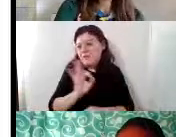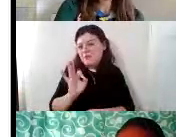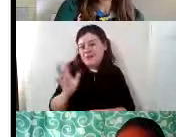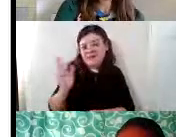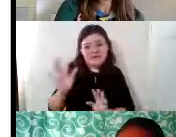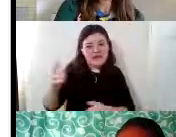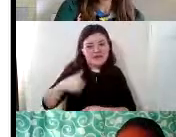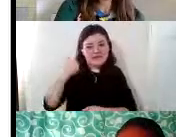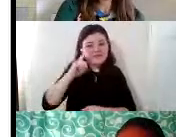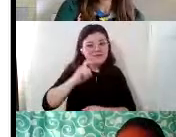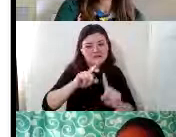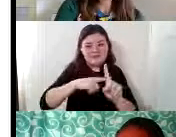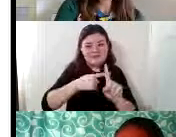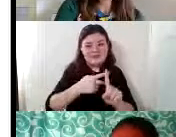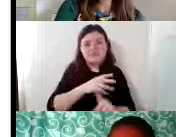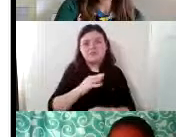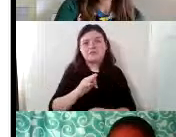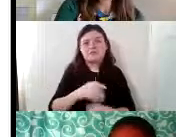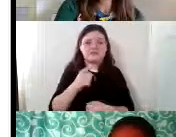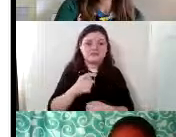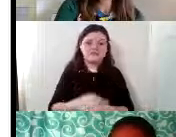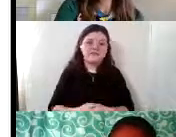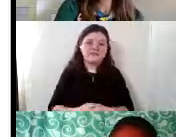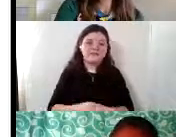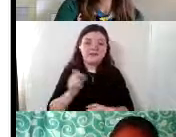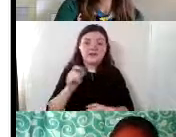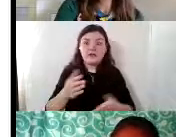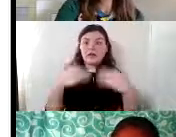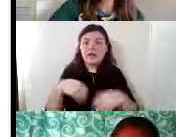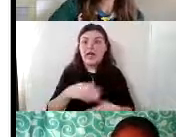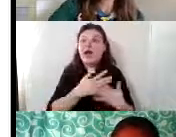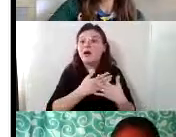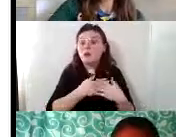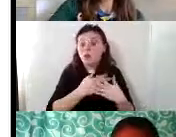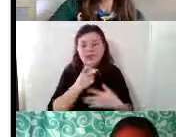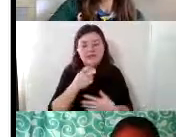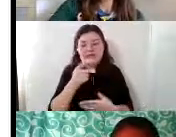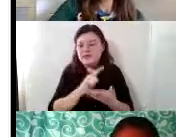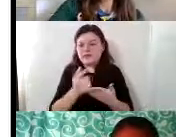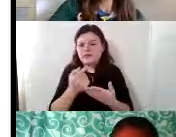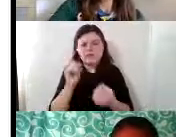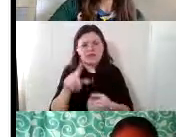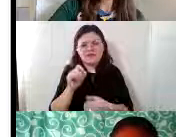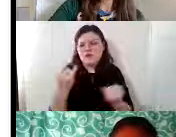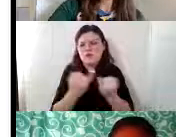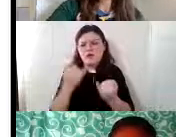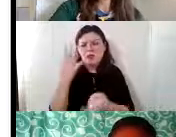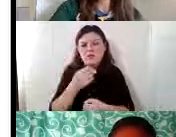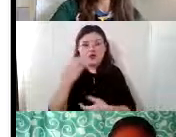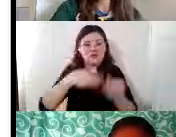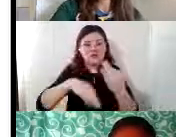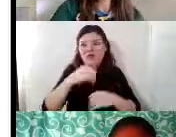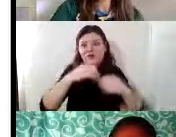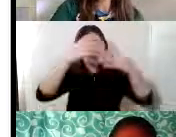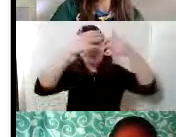y podemos ahí dar un seguimiento. El de amor también está muy, muy lindo. Bueno, en realidad creo que todos les voy a decir que están muy